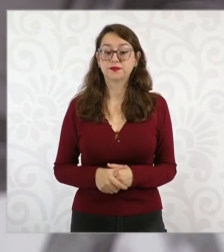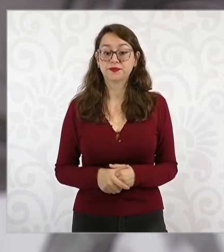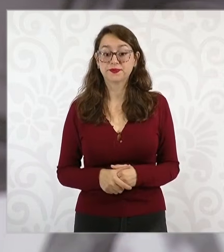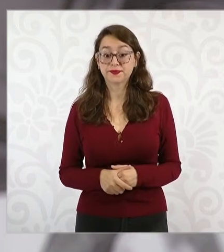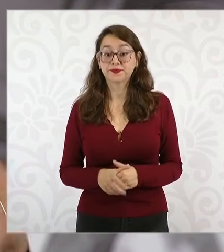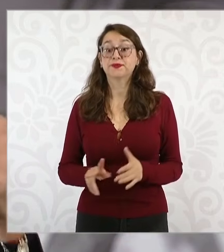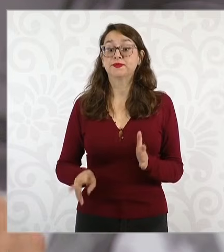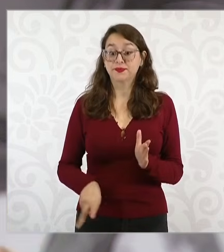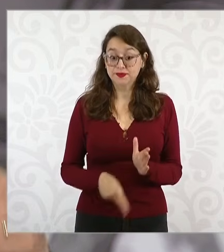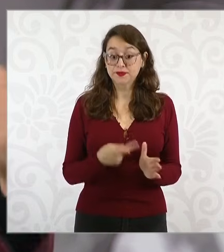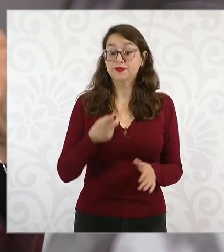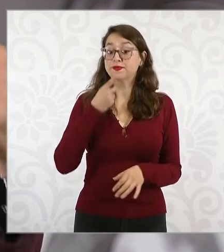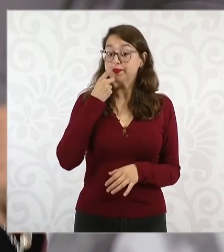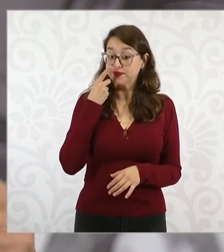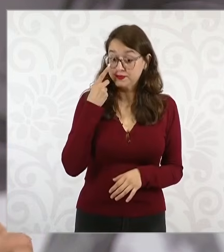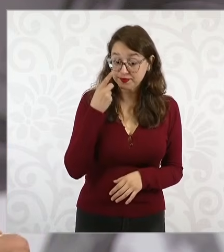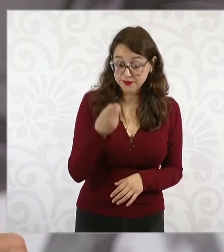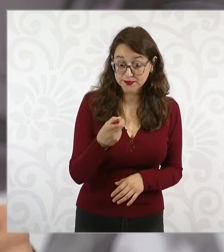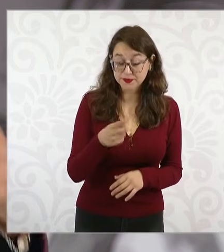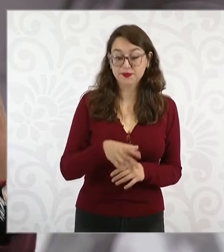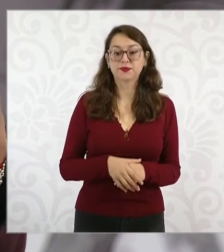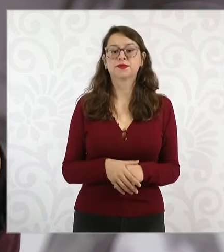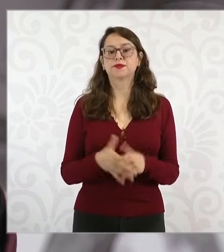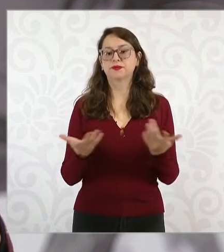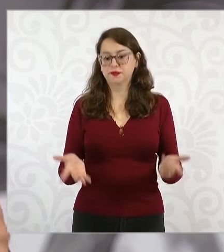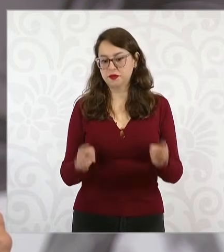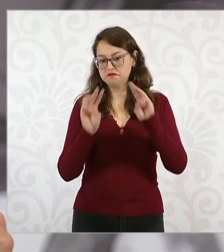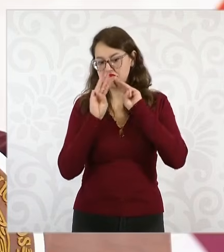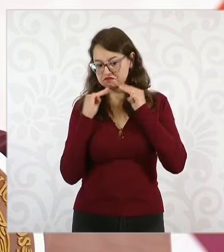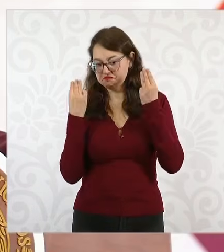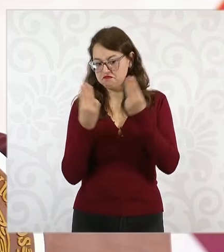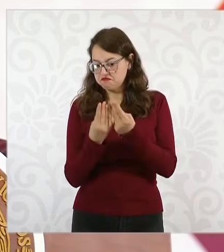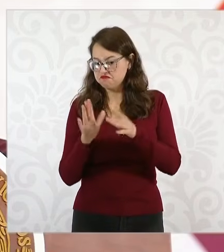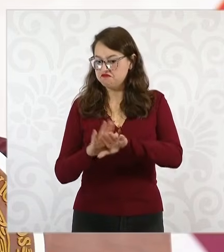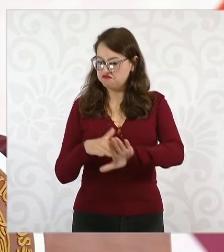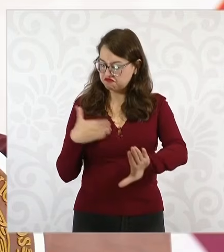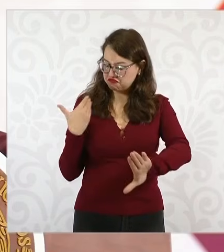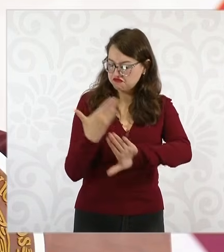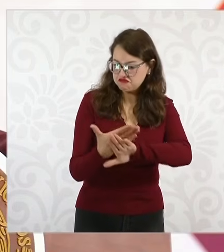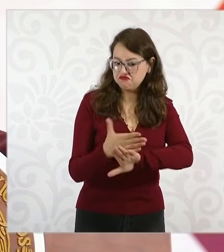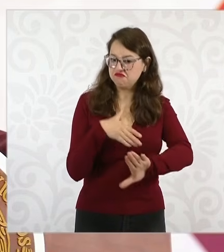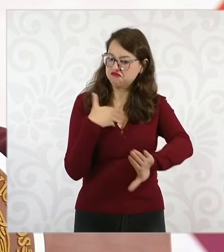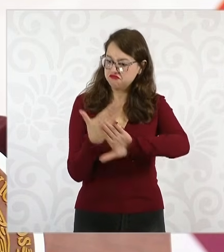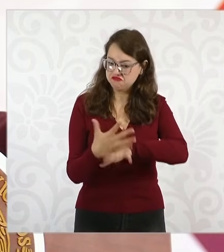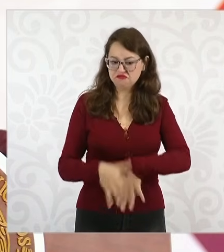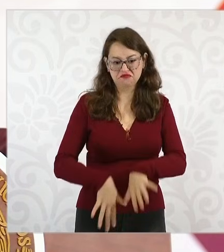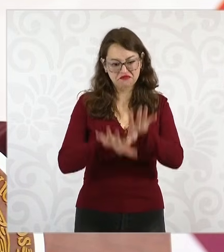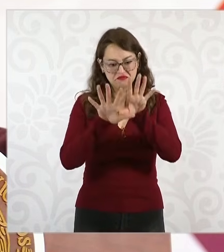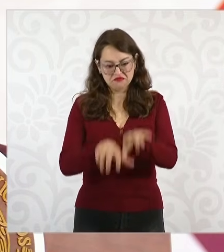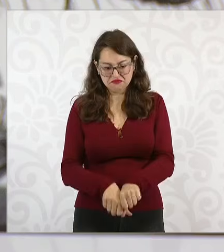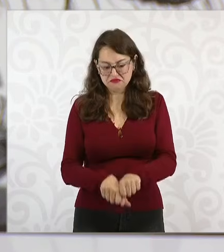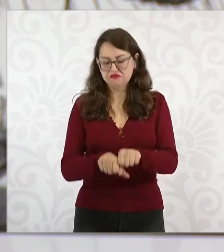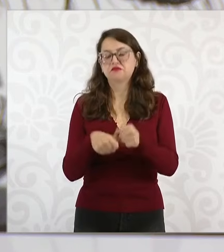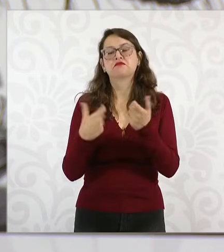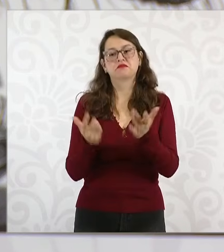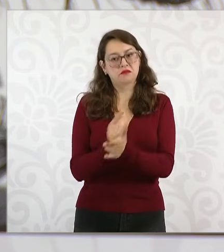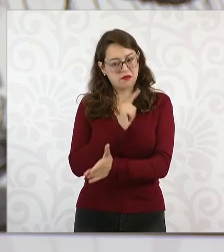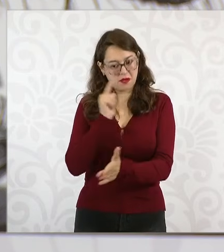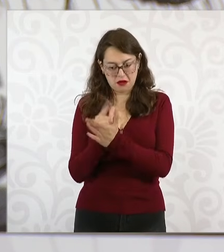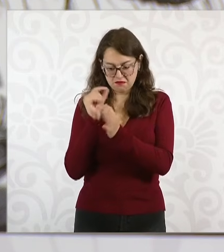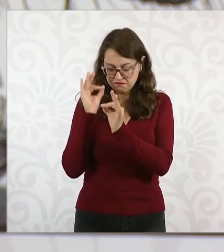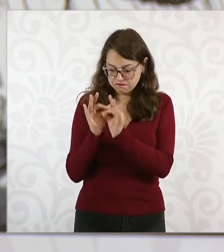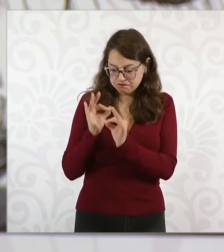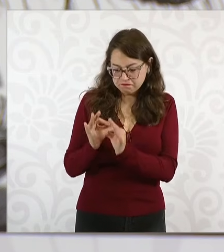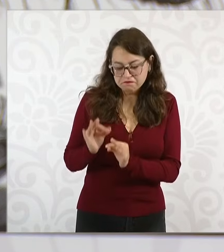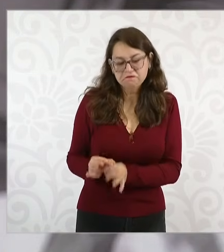Repito, la lucha, el trabajo, el cumplimiento de la ley contra la delincuencia